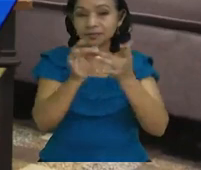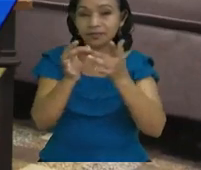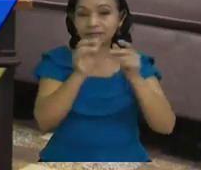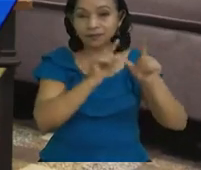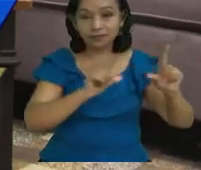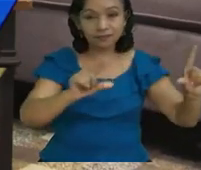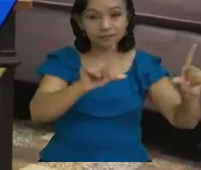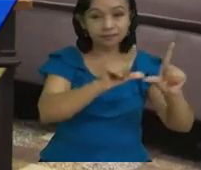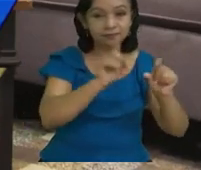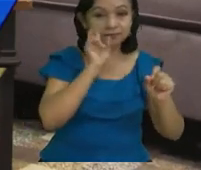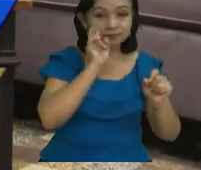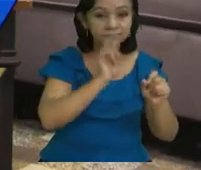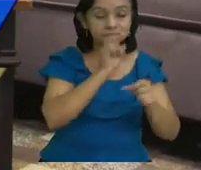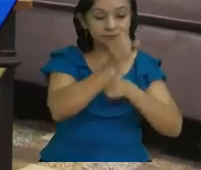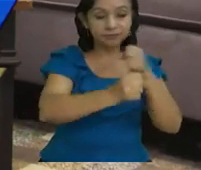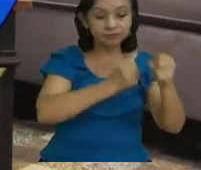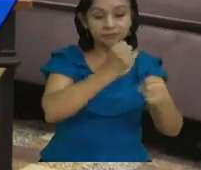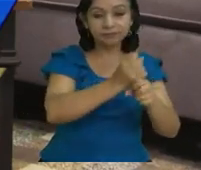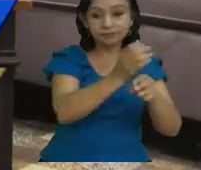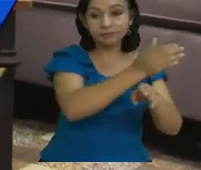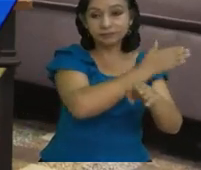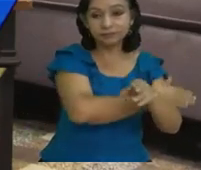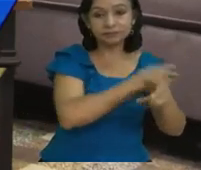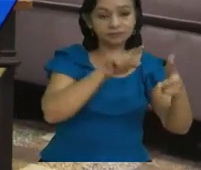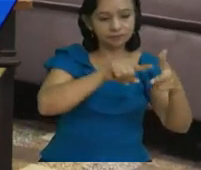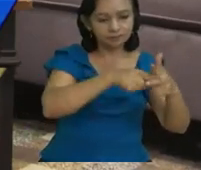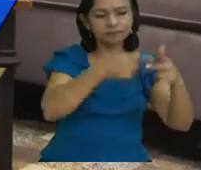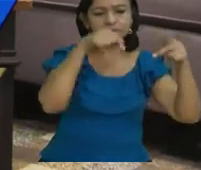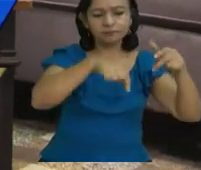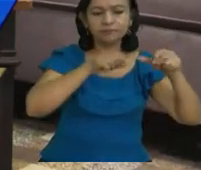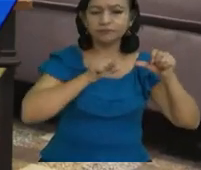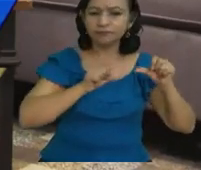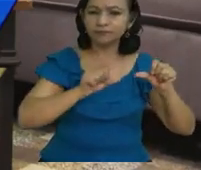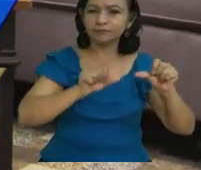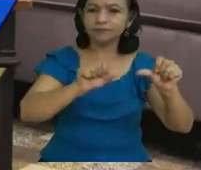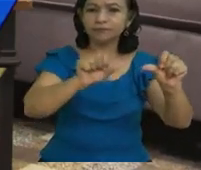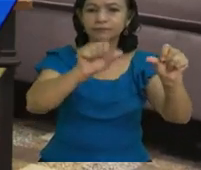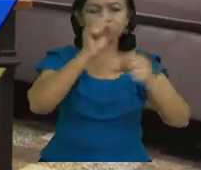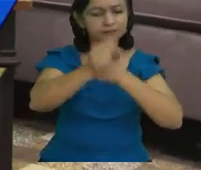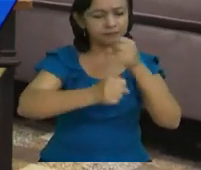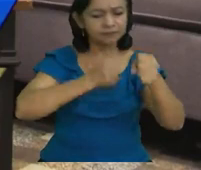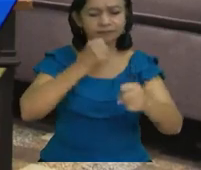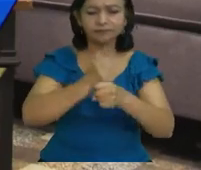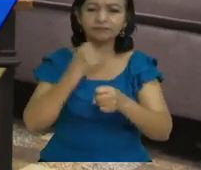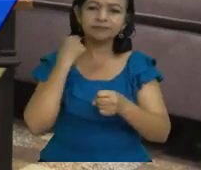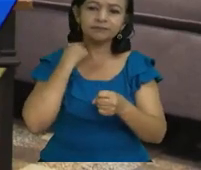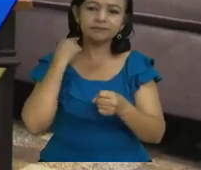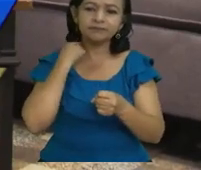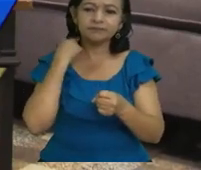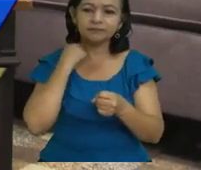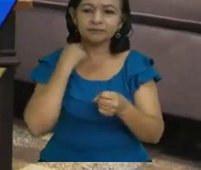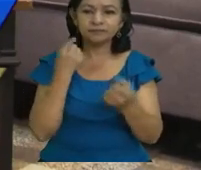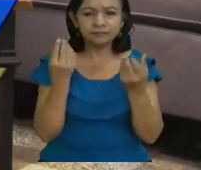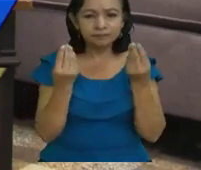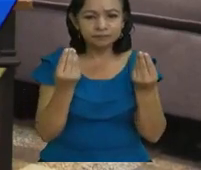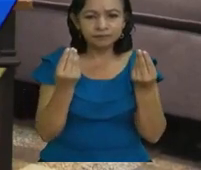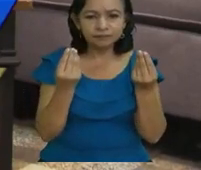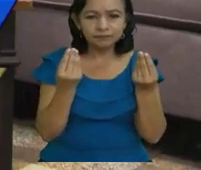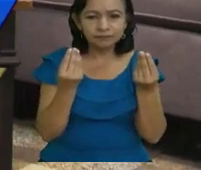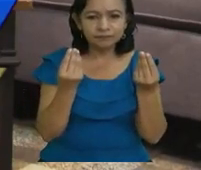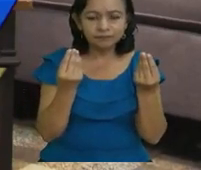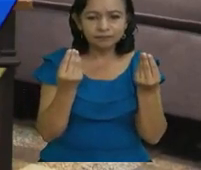espectacular. Se inició el año pasado, pero vamos a continuar. Sí, sí. Todos los años. Entonces, salió una